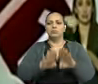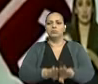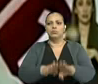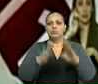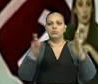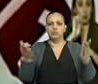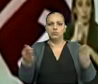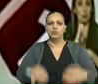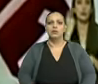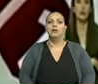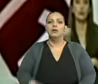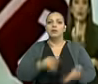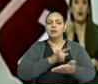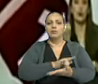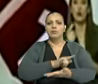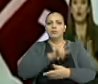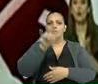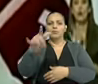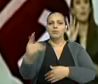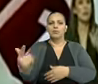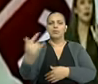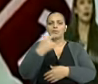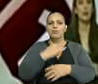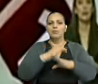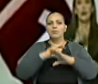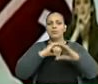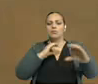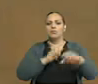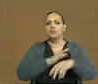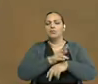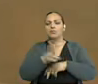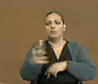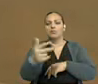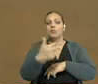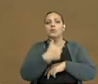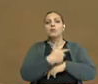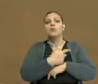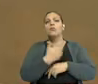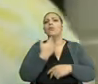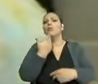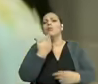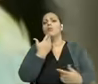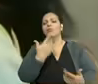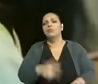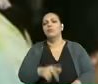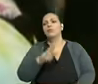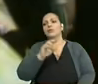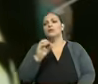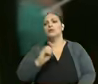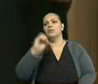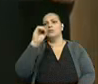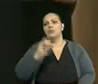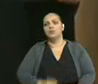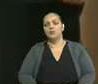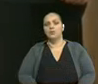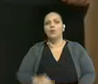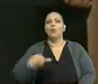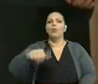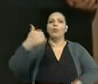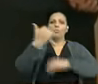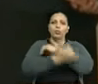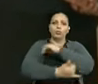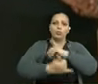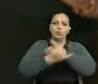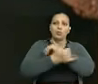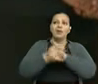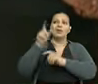solo se van a reactivar hasta un máximo del 30%. Se mantiene la facultad de negar el ingreso de vuelos de países en los cuales el